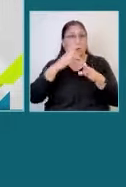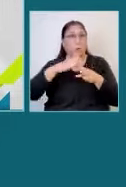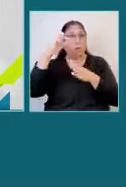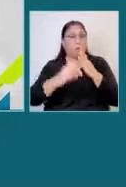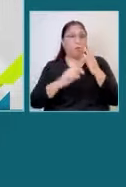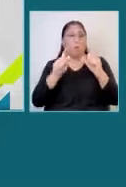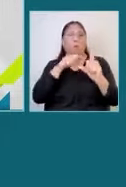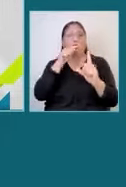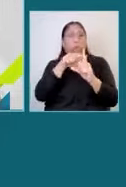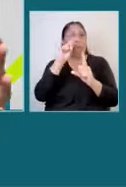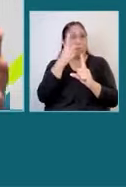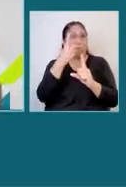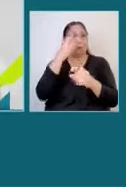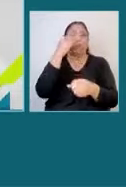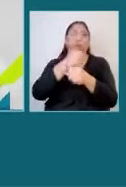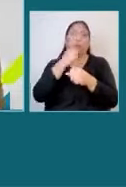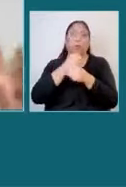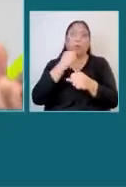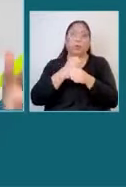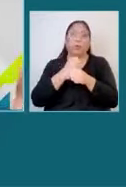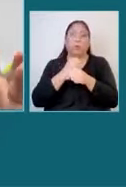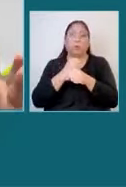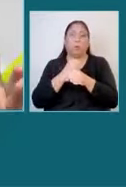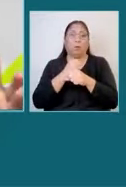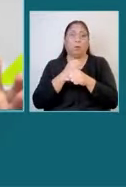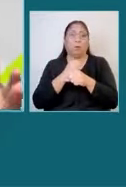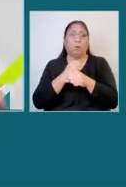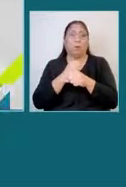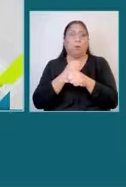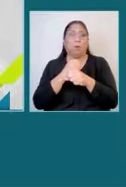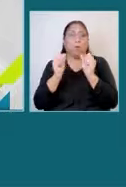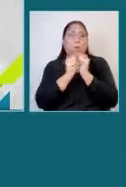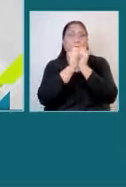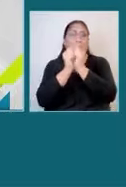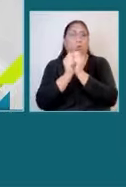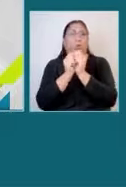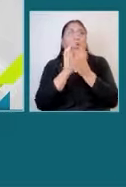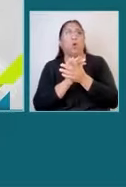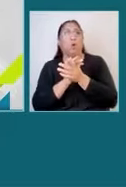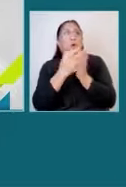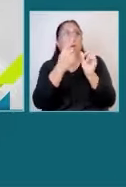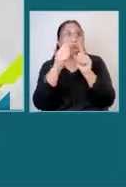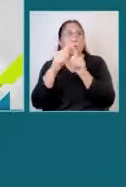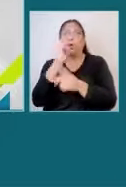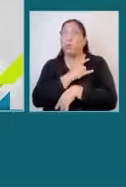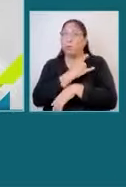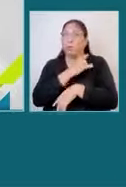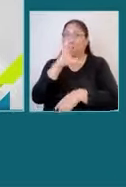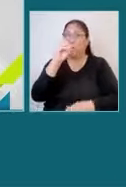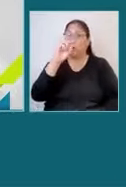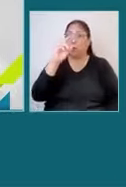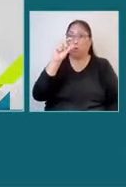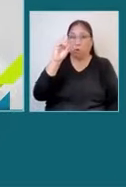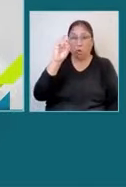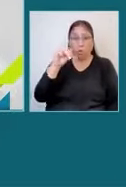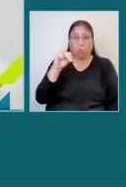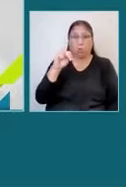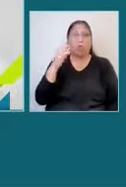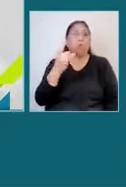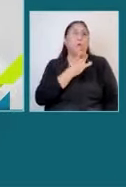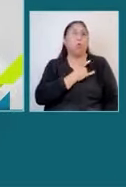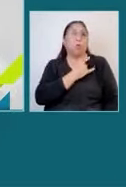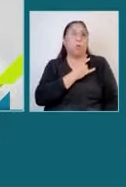primera es el trabajo con Oregon State University, que tiene una alianza con dos universidades nacionales, con la